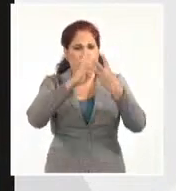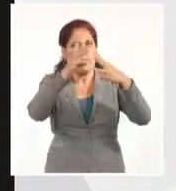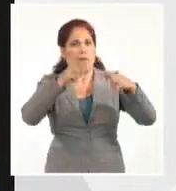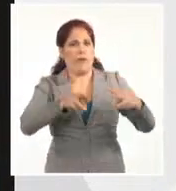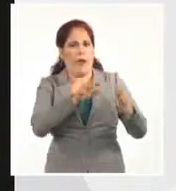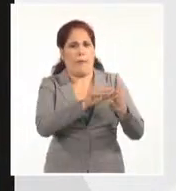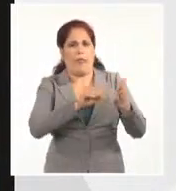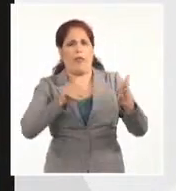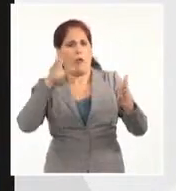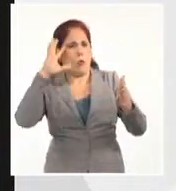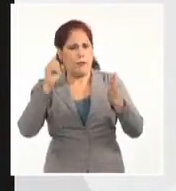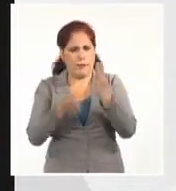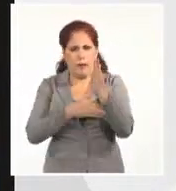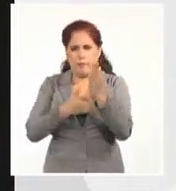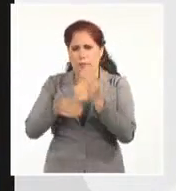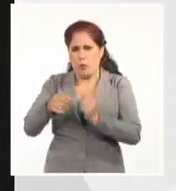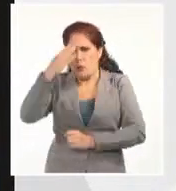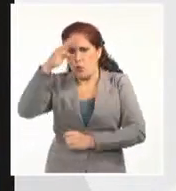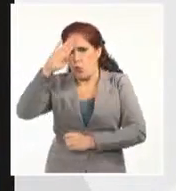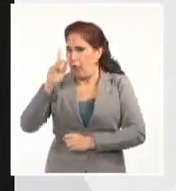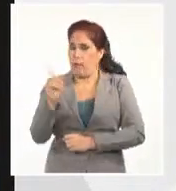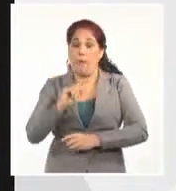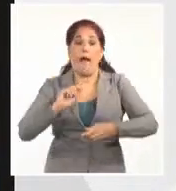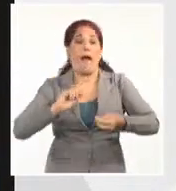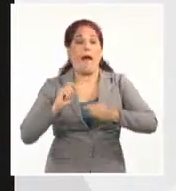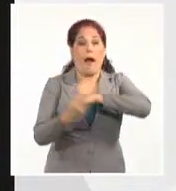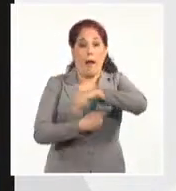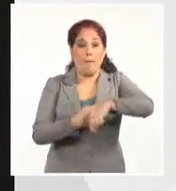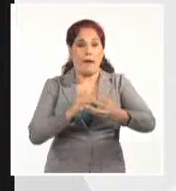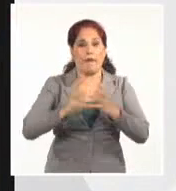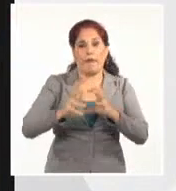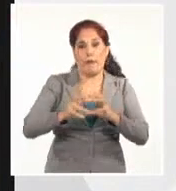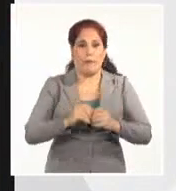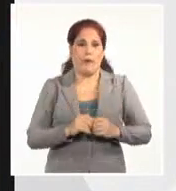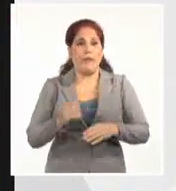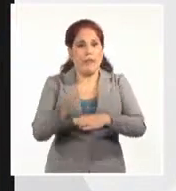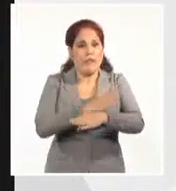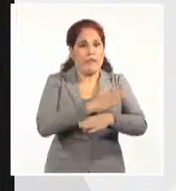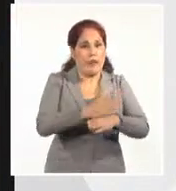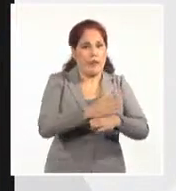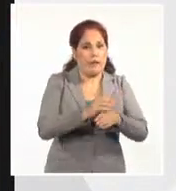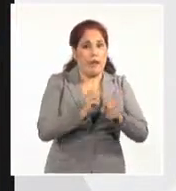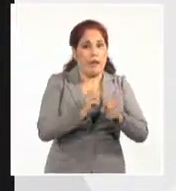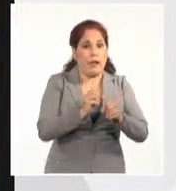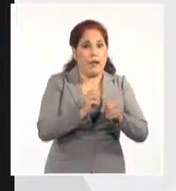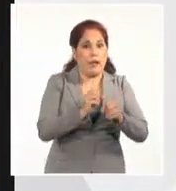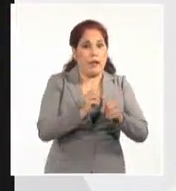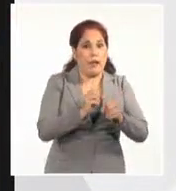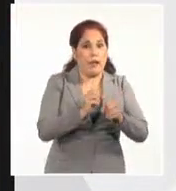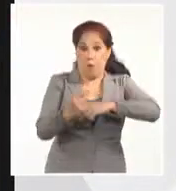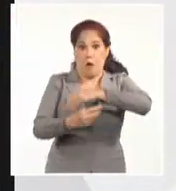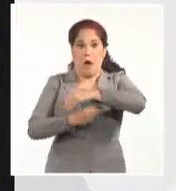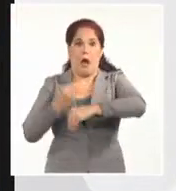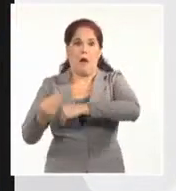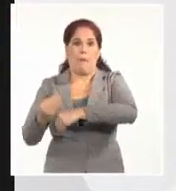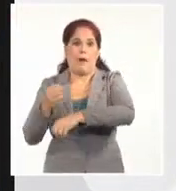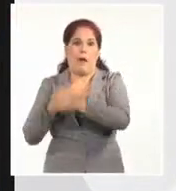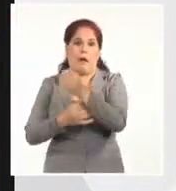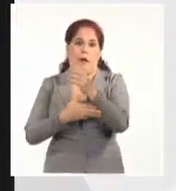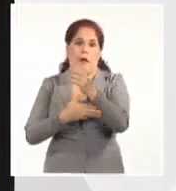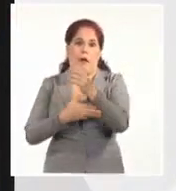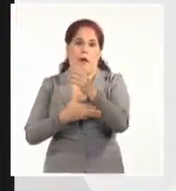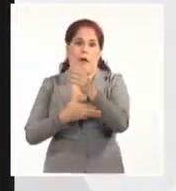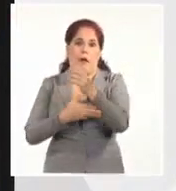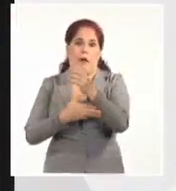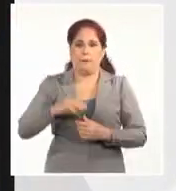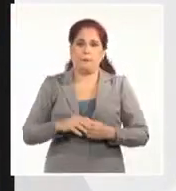fases que tuvo y sobre todo la diferencia entre el origen de la campaña y la parte